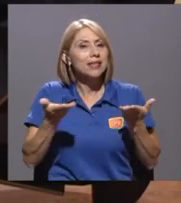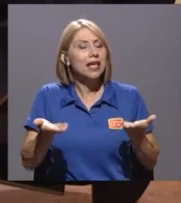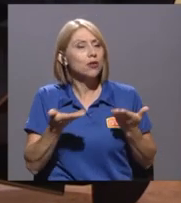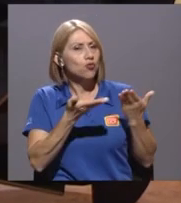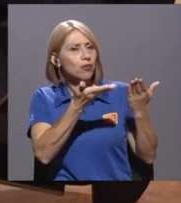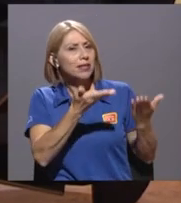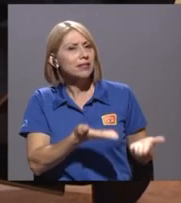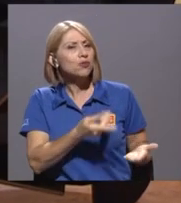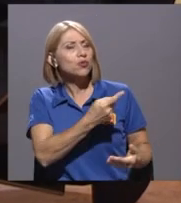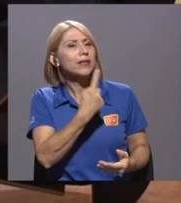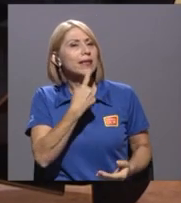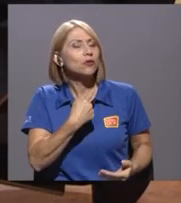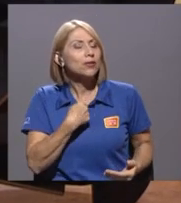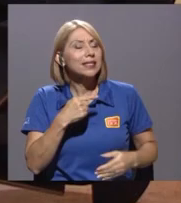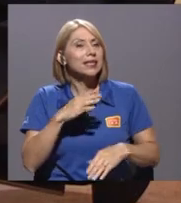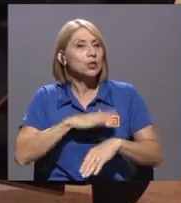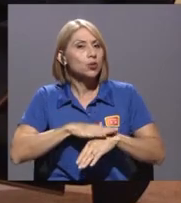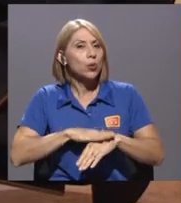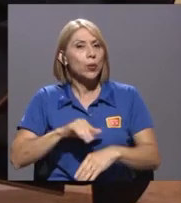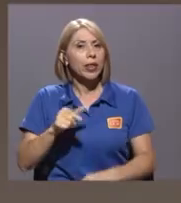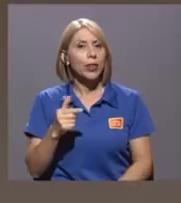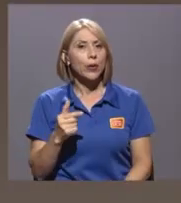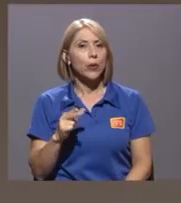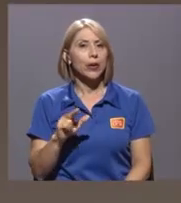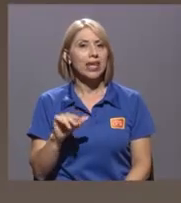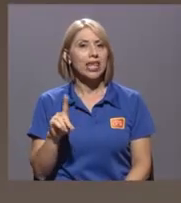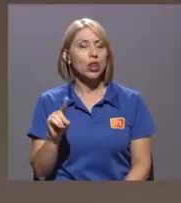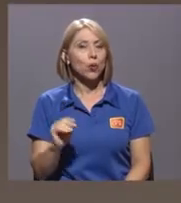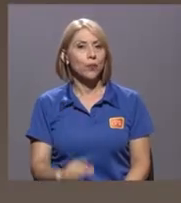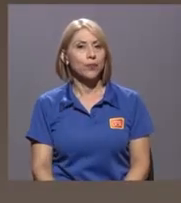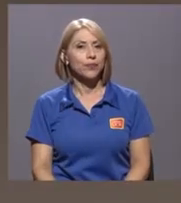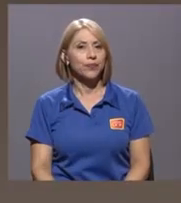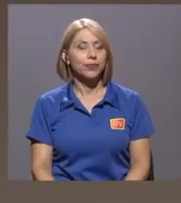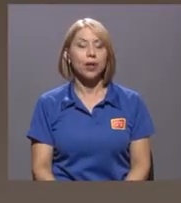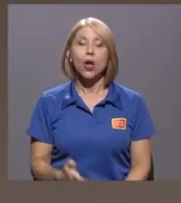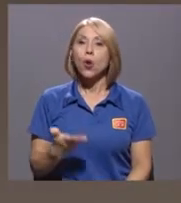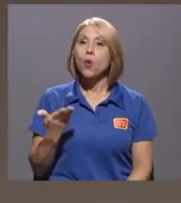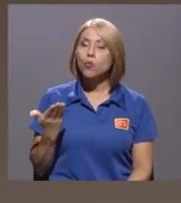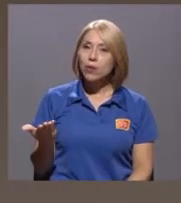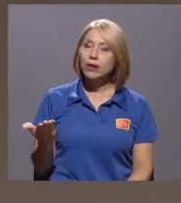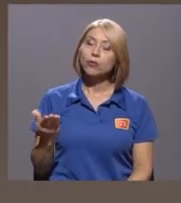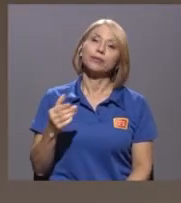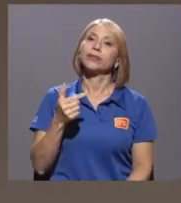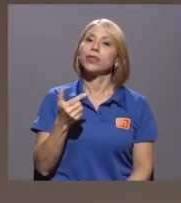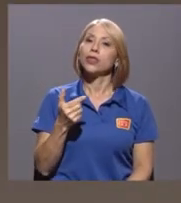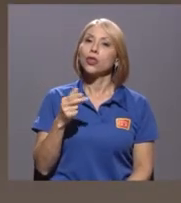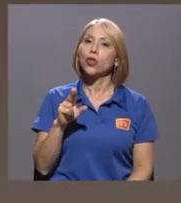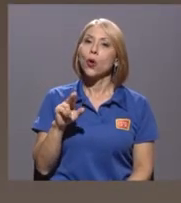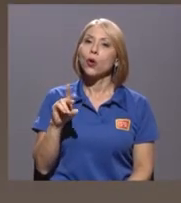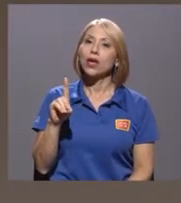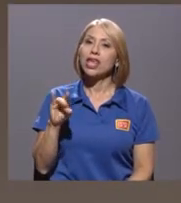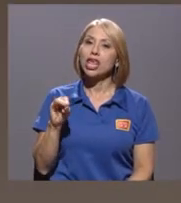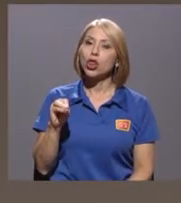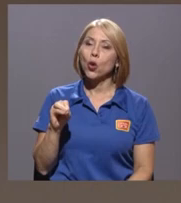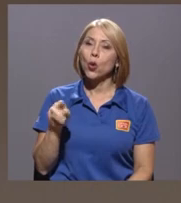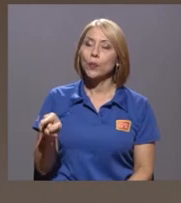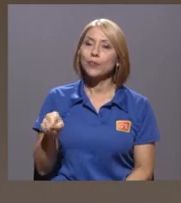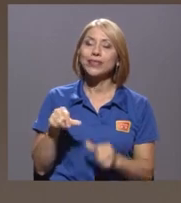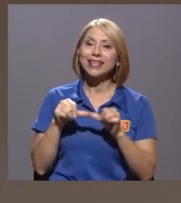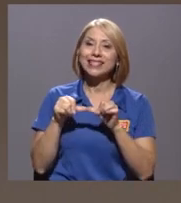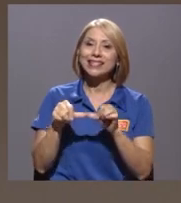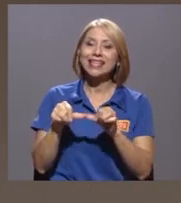que nos dice usted es de don guido bueno dónde es seguirá siendo